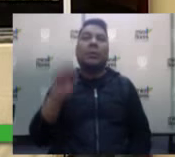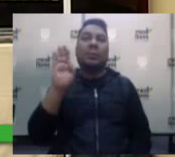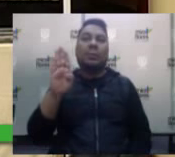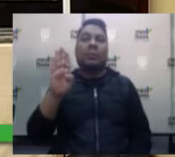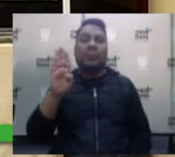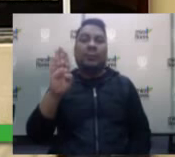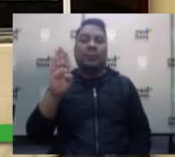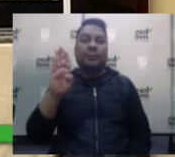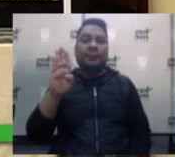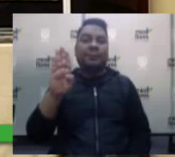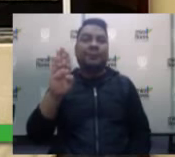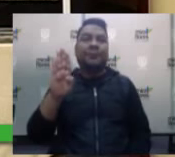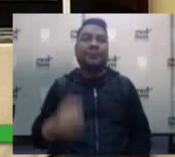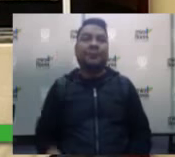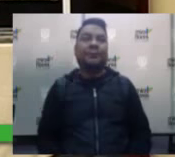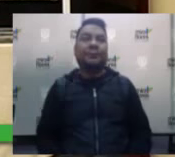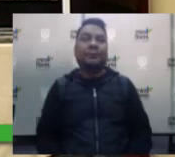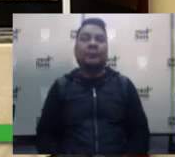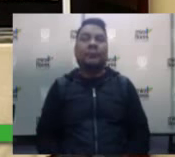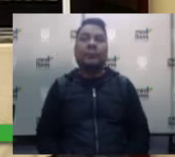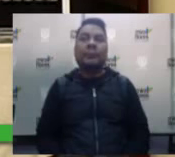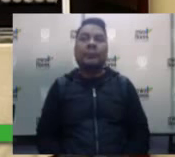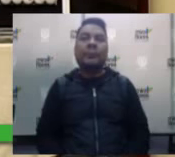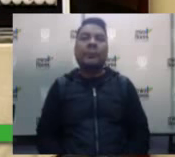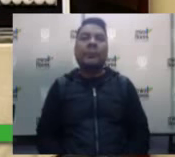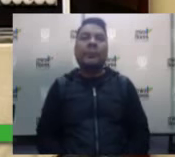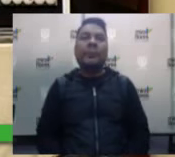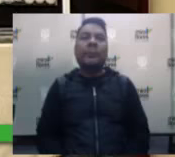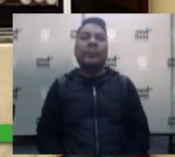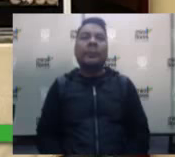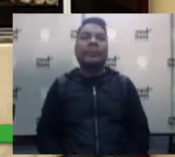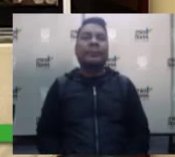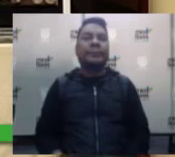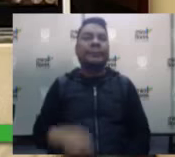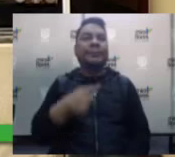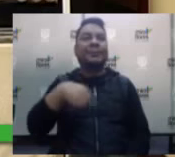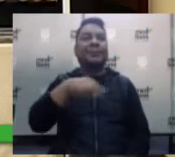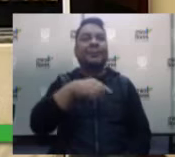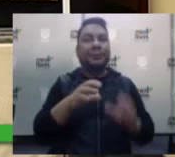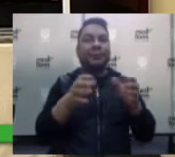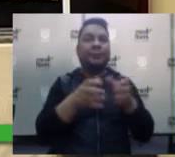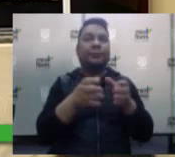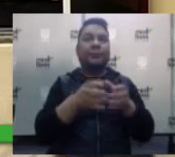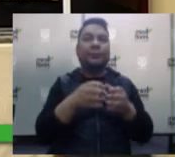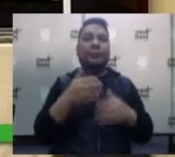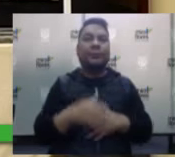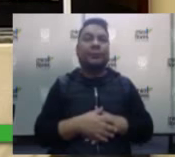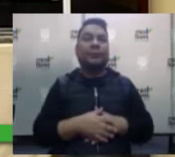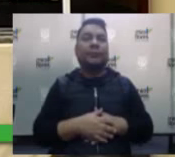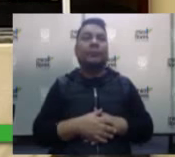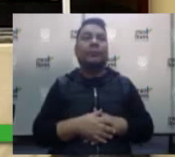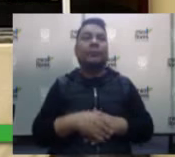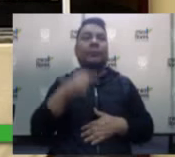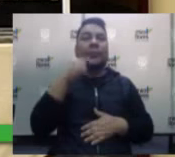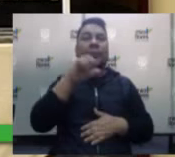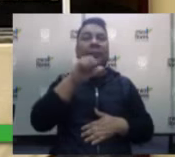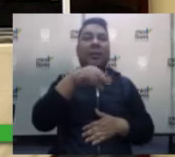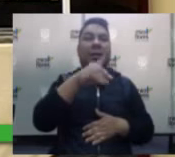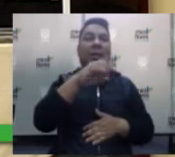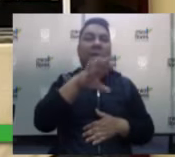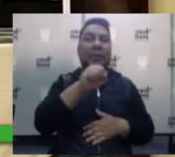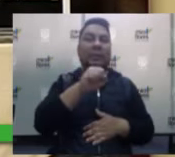B. Alianza para Progreso. Ubicación 31, Avenida Alfredo Andrés Cáceres,